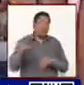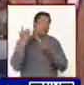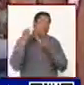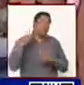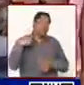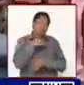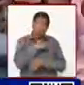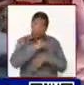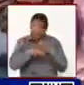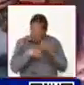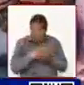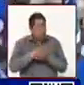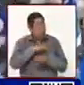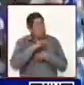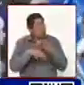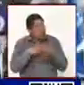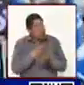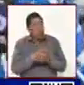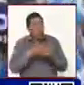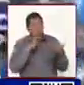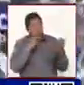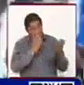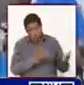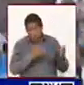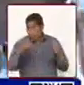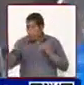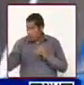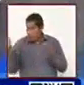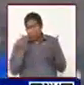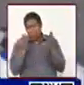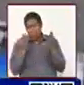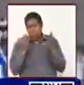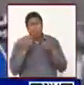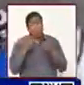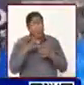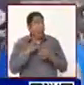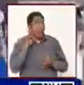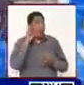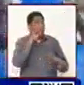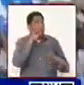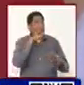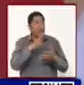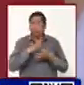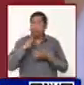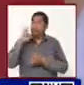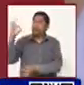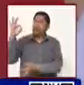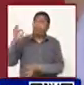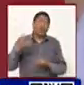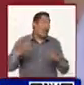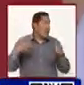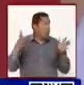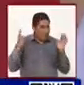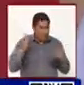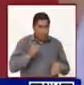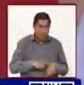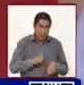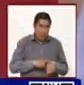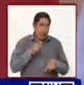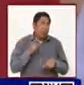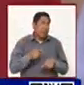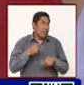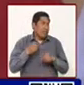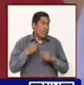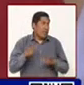que todas las partes estén ahí, porque ya hemos sido notificados en la misma hora de ahora, ¿no? De ahora